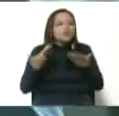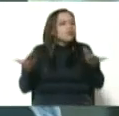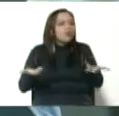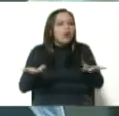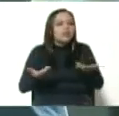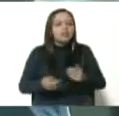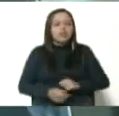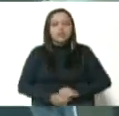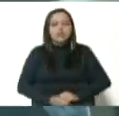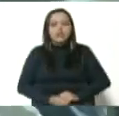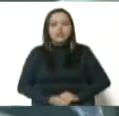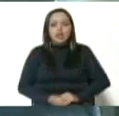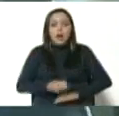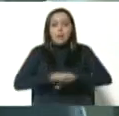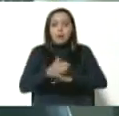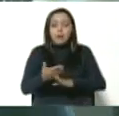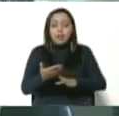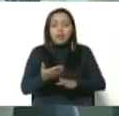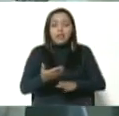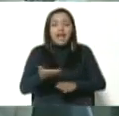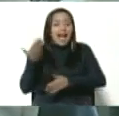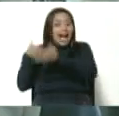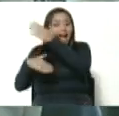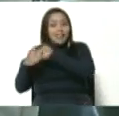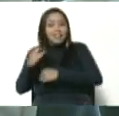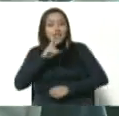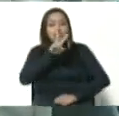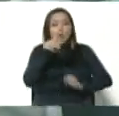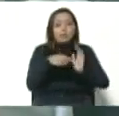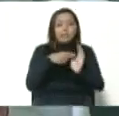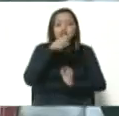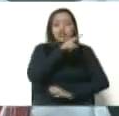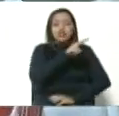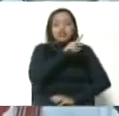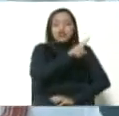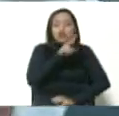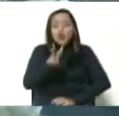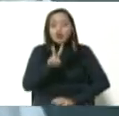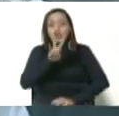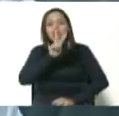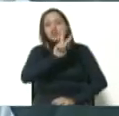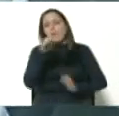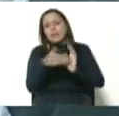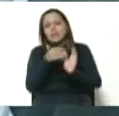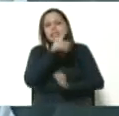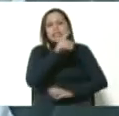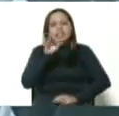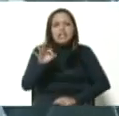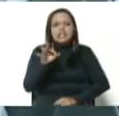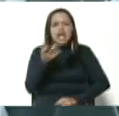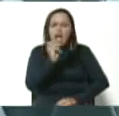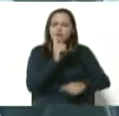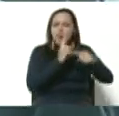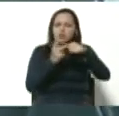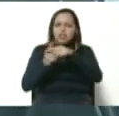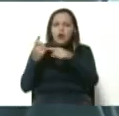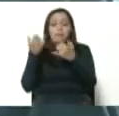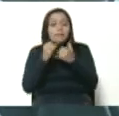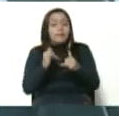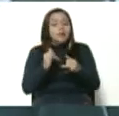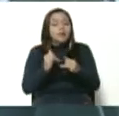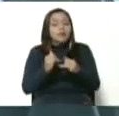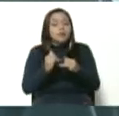los índices económicos en Venezuela eran positivos todos al 2012-2013, es desgastar al pueblo bolivariano